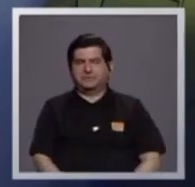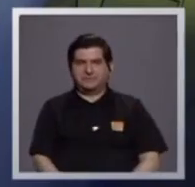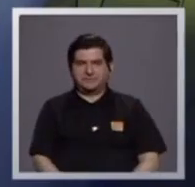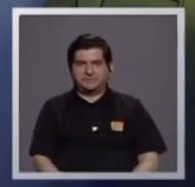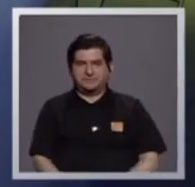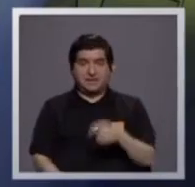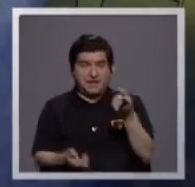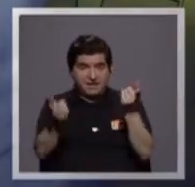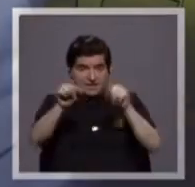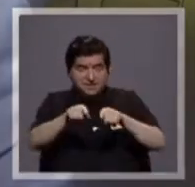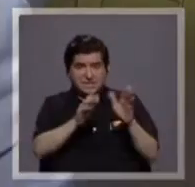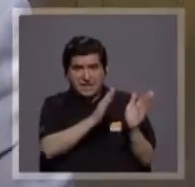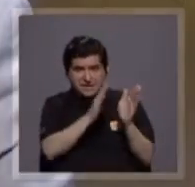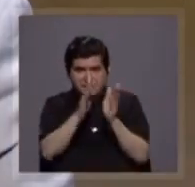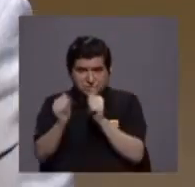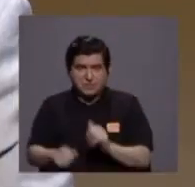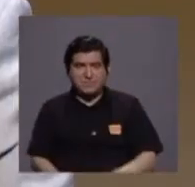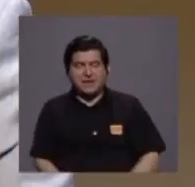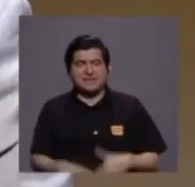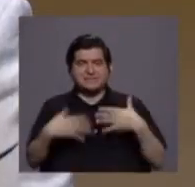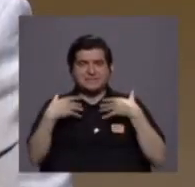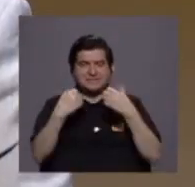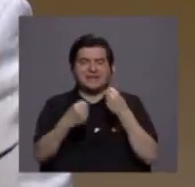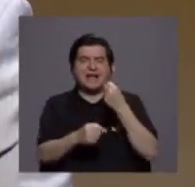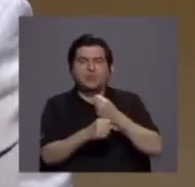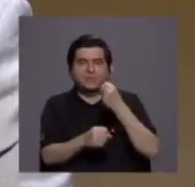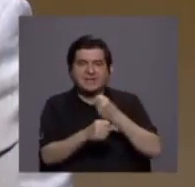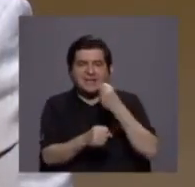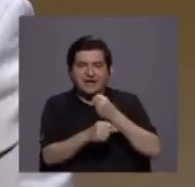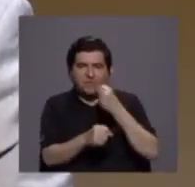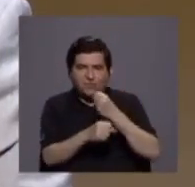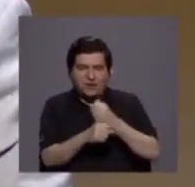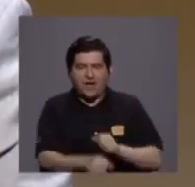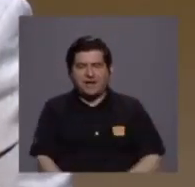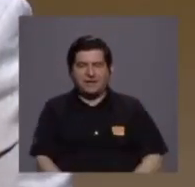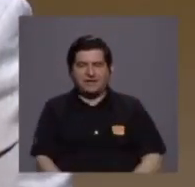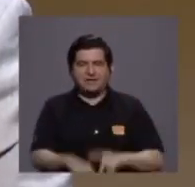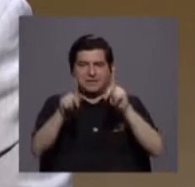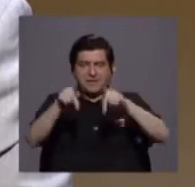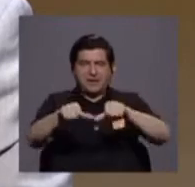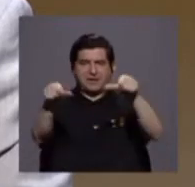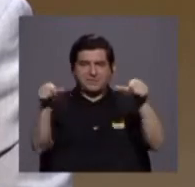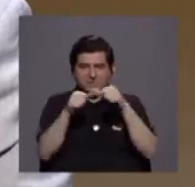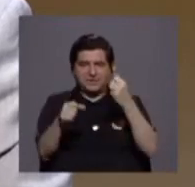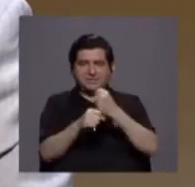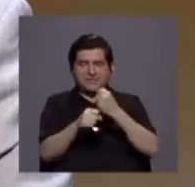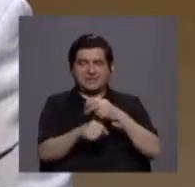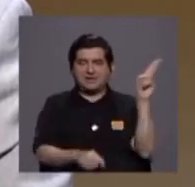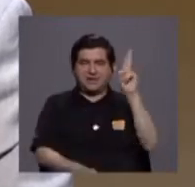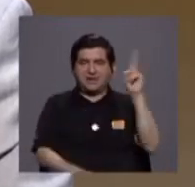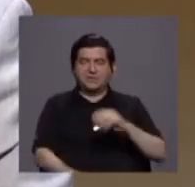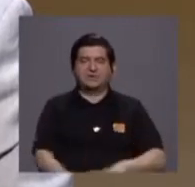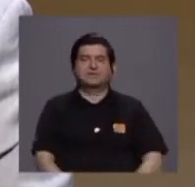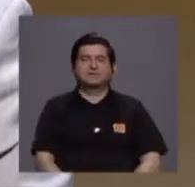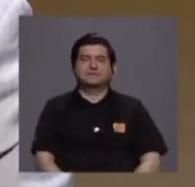es un plan de salud laboral para el personal de la unidad.